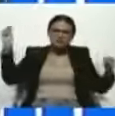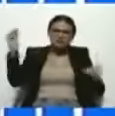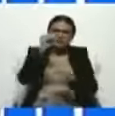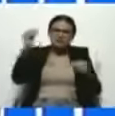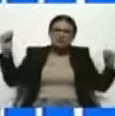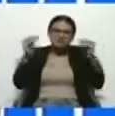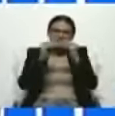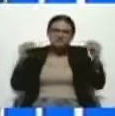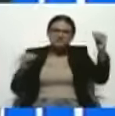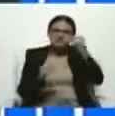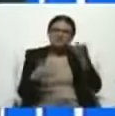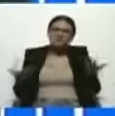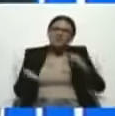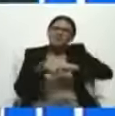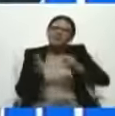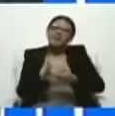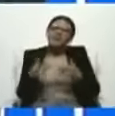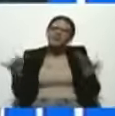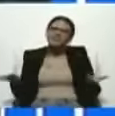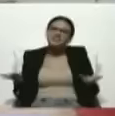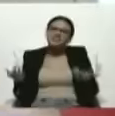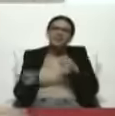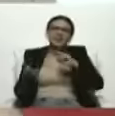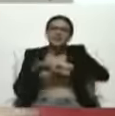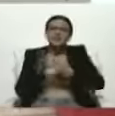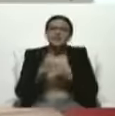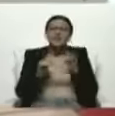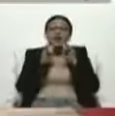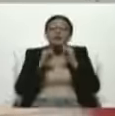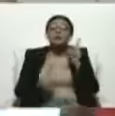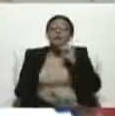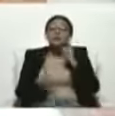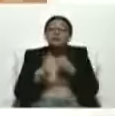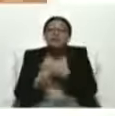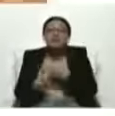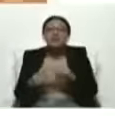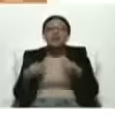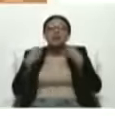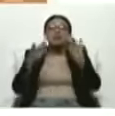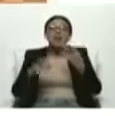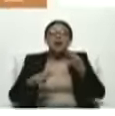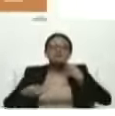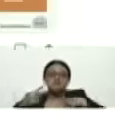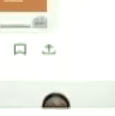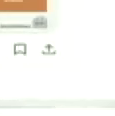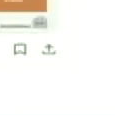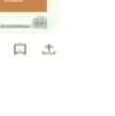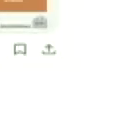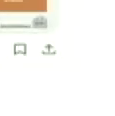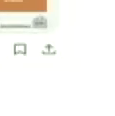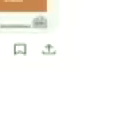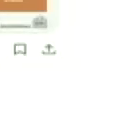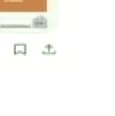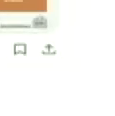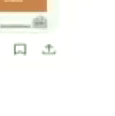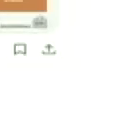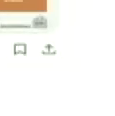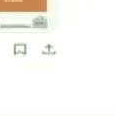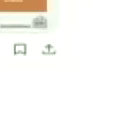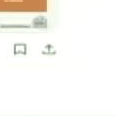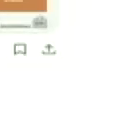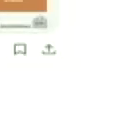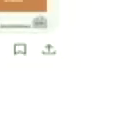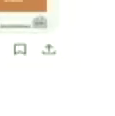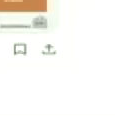Típico de la contrainformación de la ultraderecha y de la derecha. Otra cosa que les gusta mucho, utilizar términos de